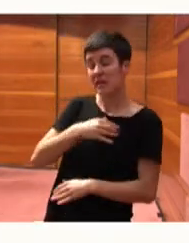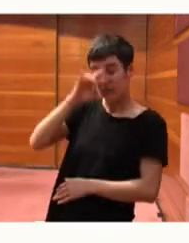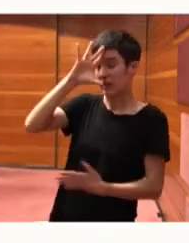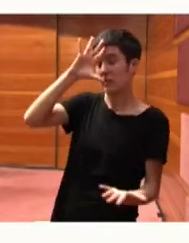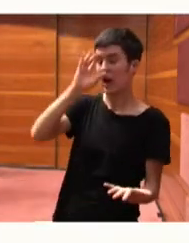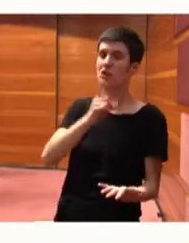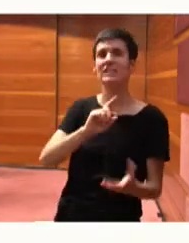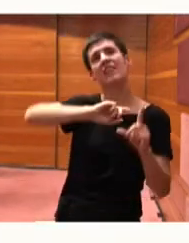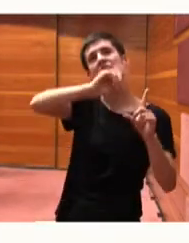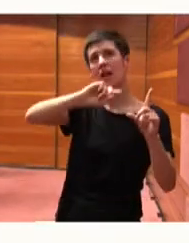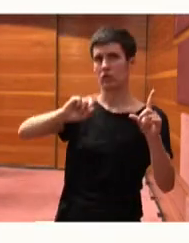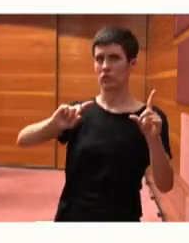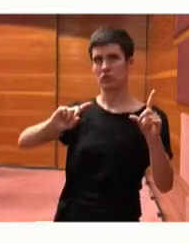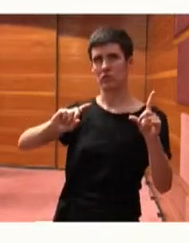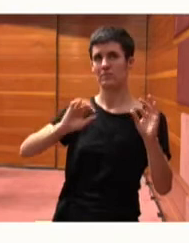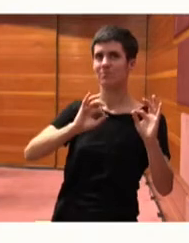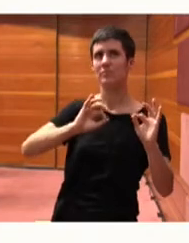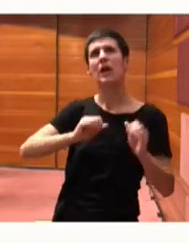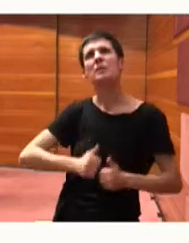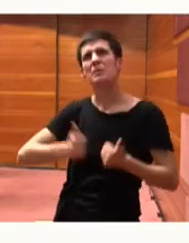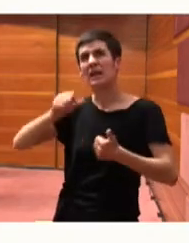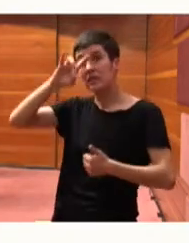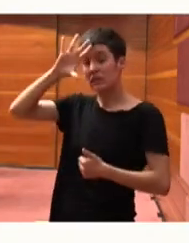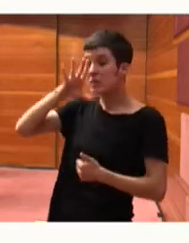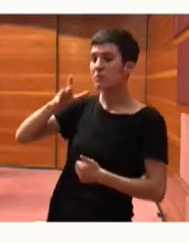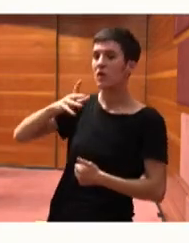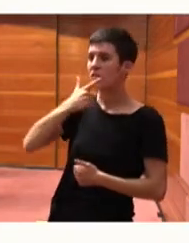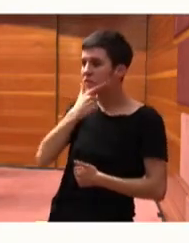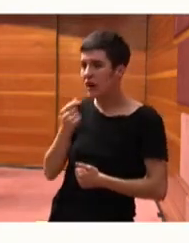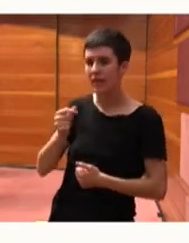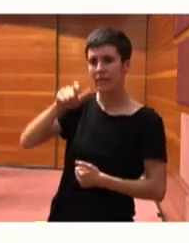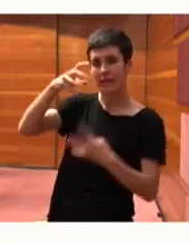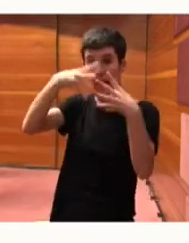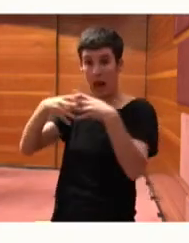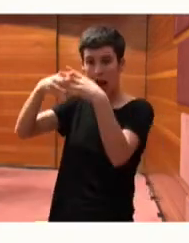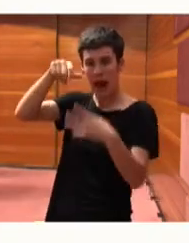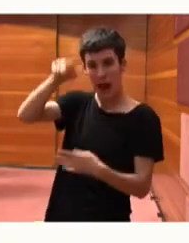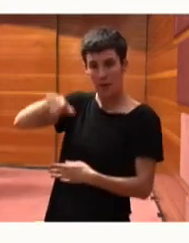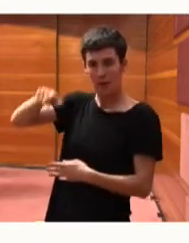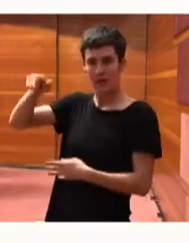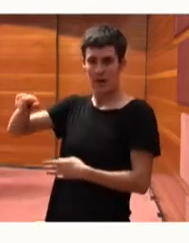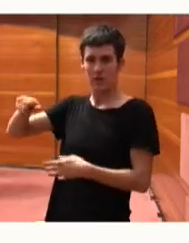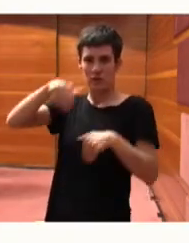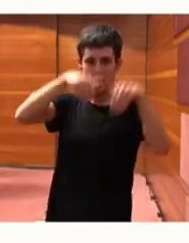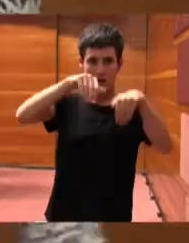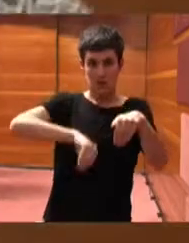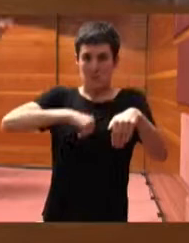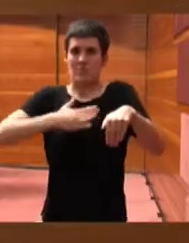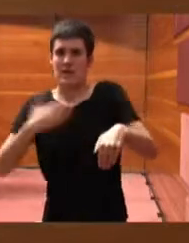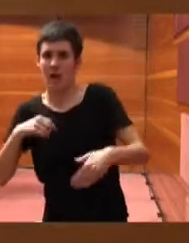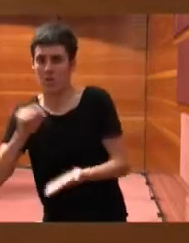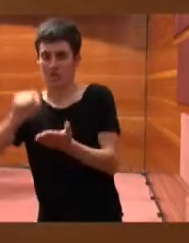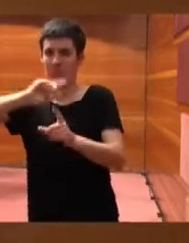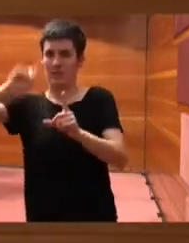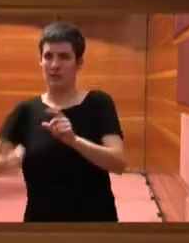tanto los datos, o sea, no son tanto los datos, sino la facilidad que tienen los americanos para sacar esos datos un día después.